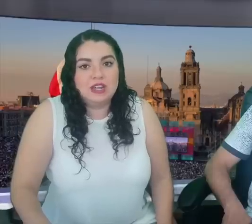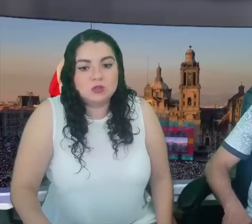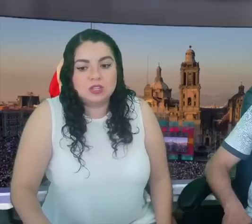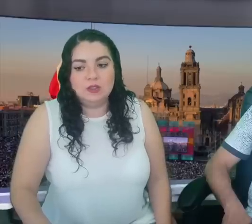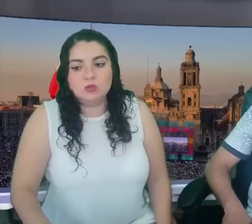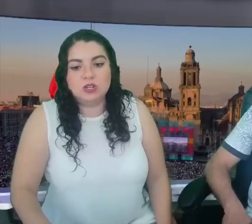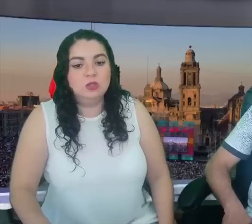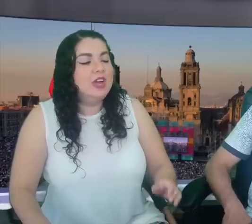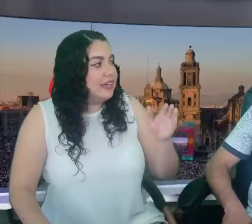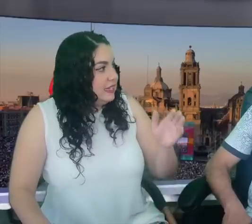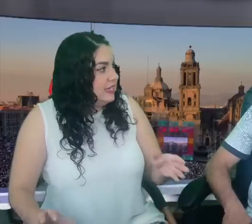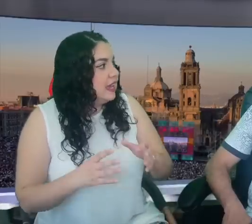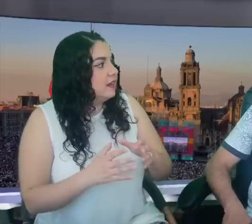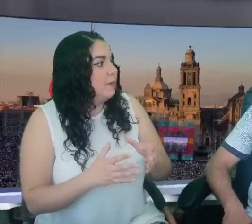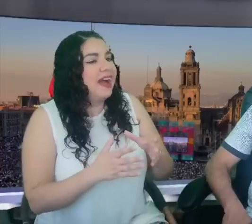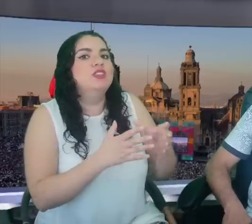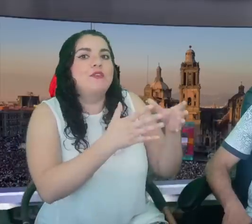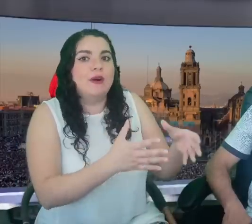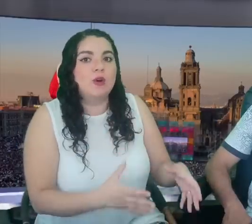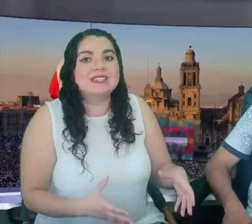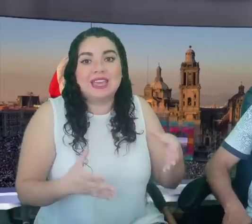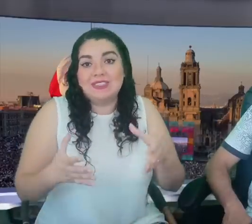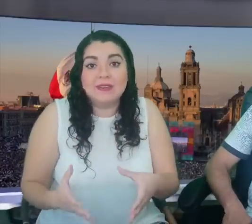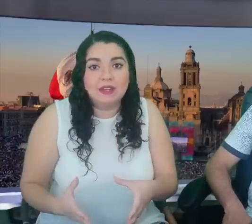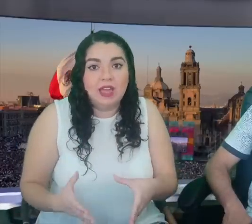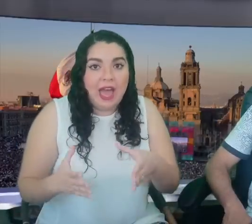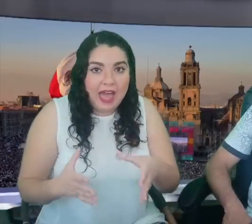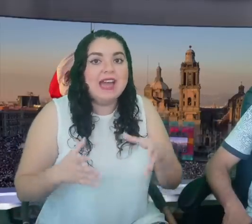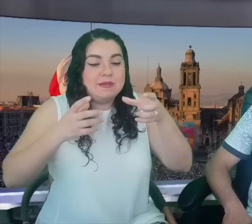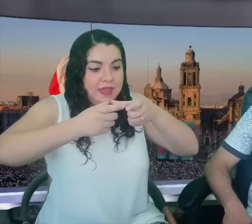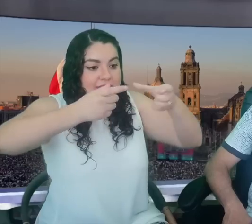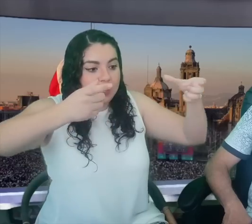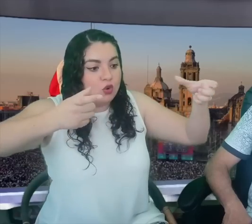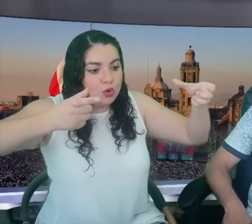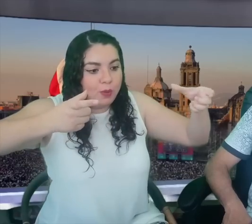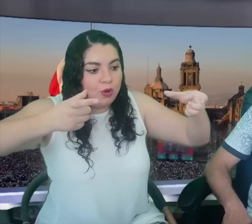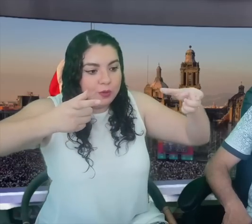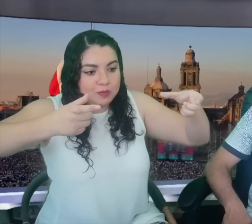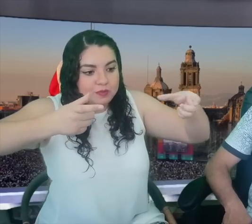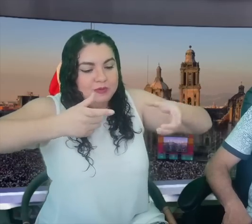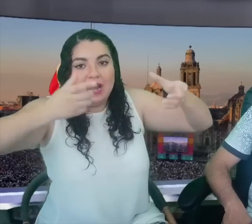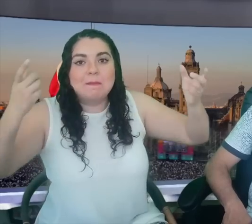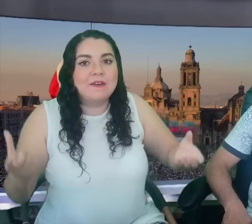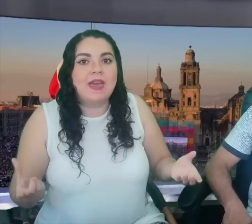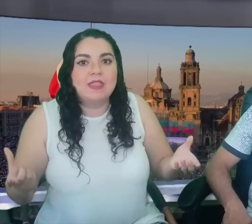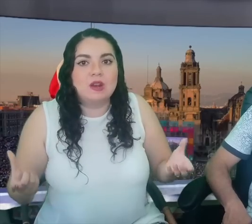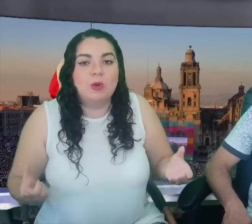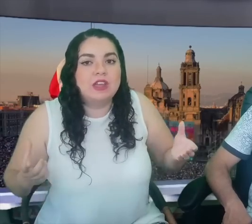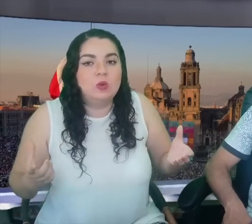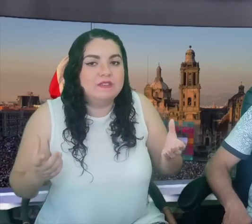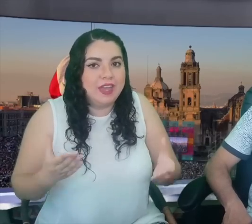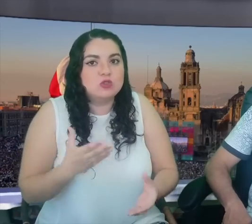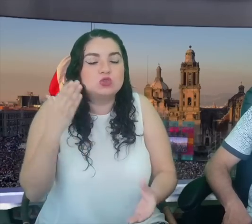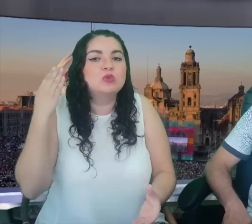magistrados están demostrando que siguen pagando favores que deben a este grupo de la mafia del